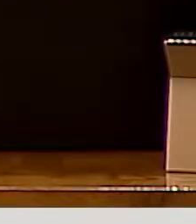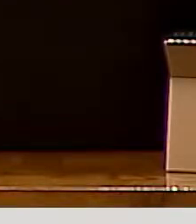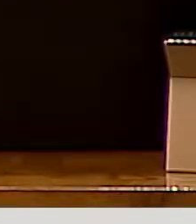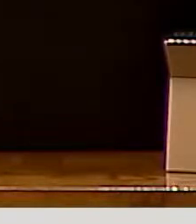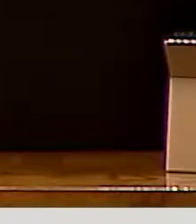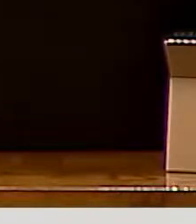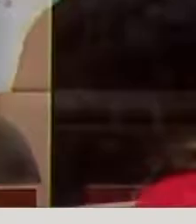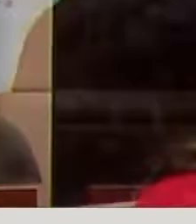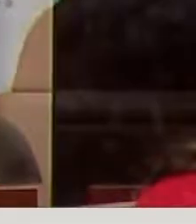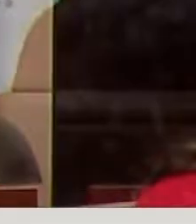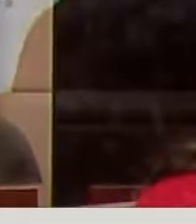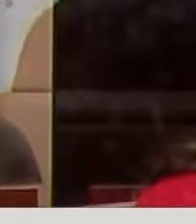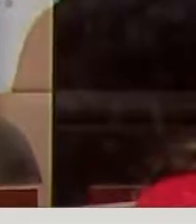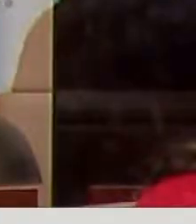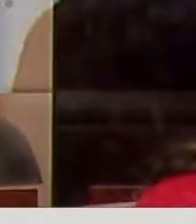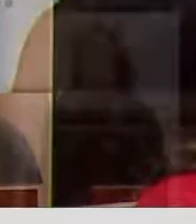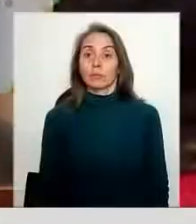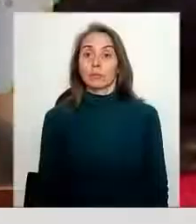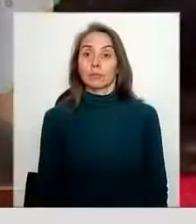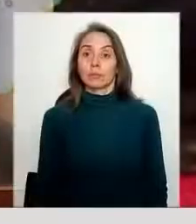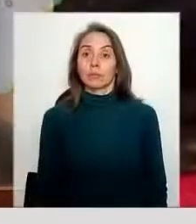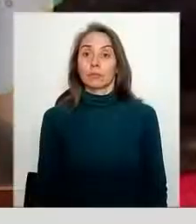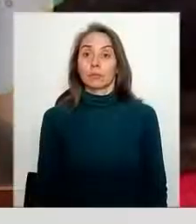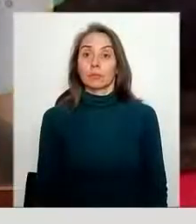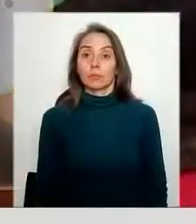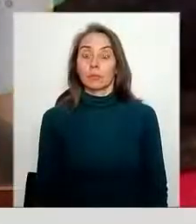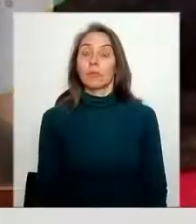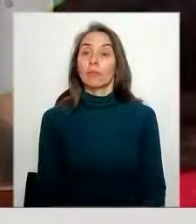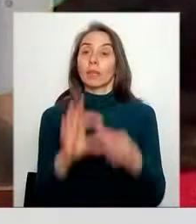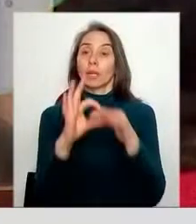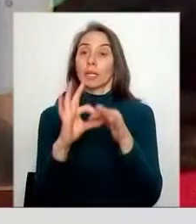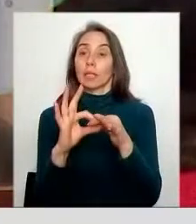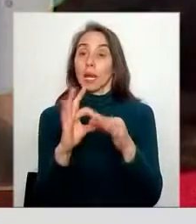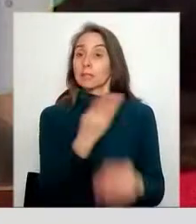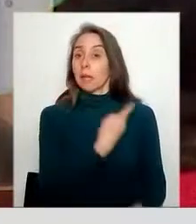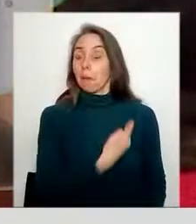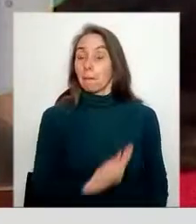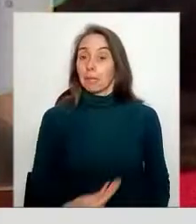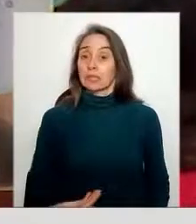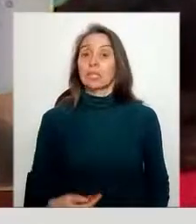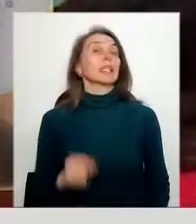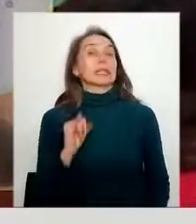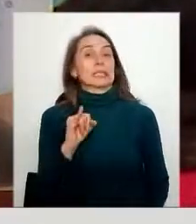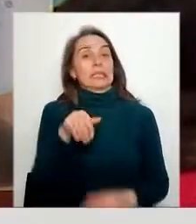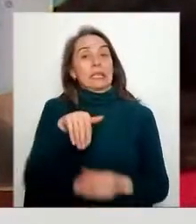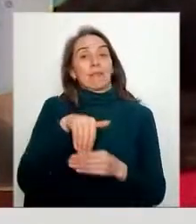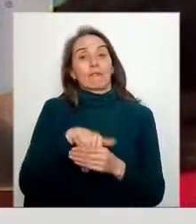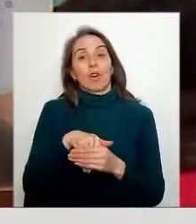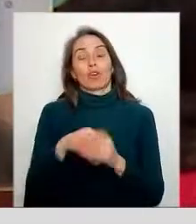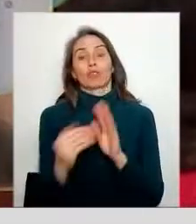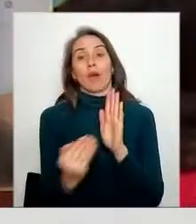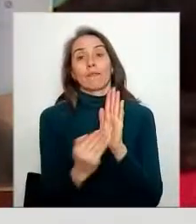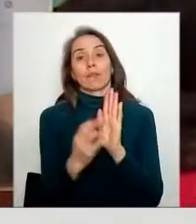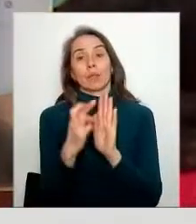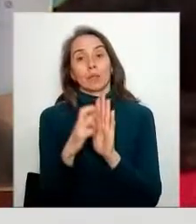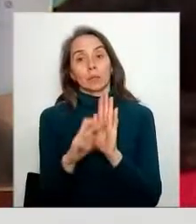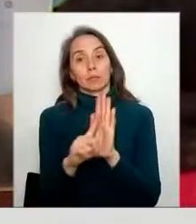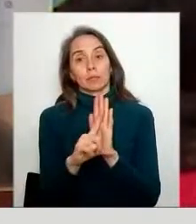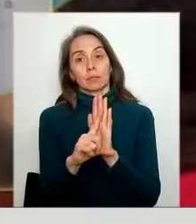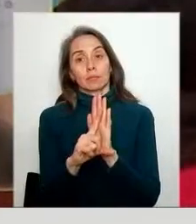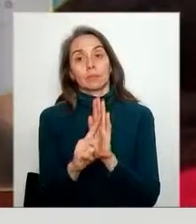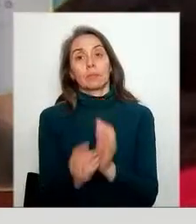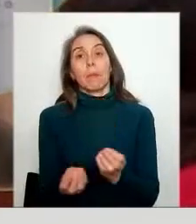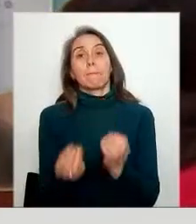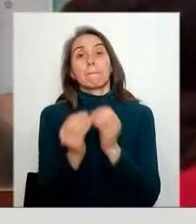gracias presidenta evidentemente que voy a votar a favor de este proyecto que agrava incremente las penas de los